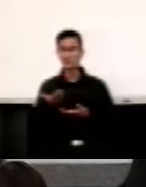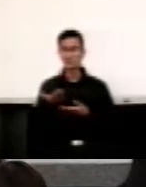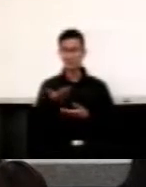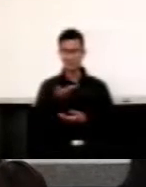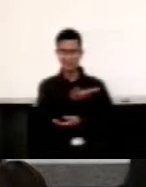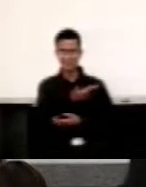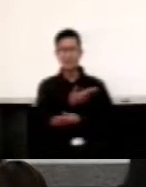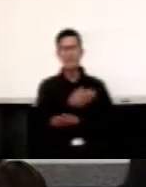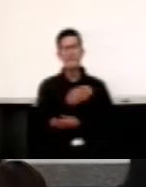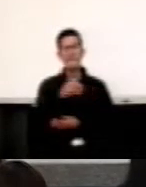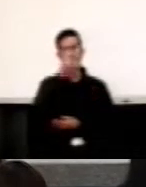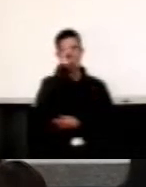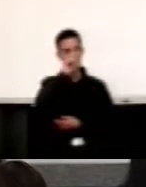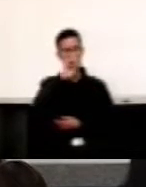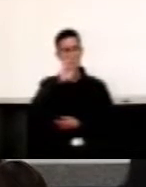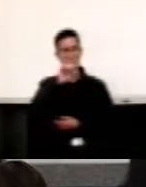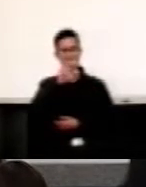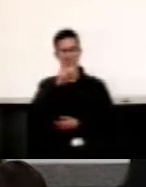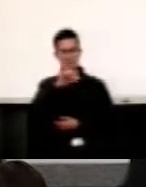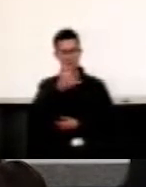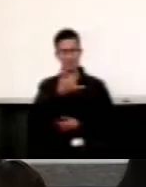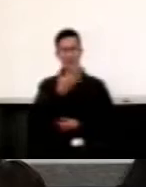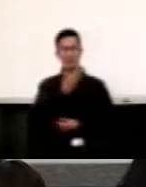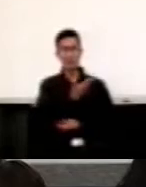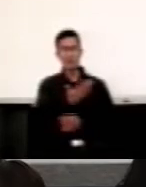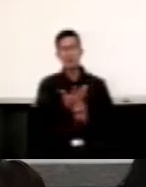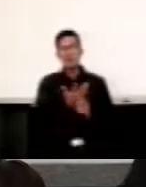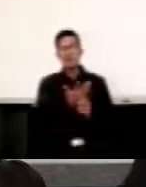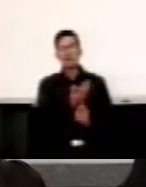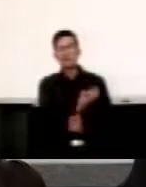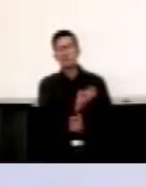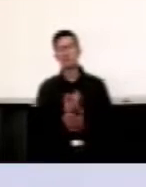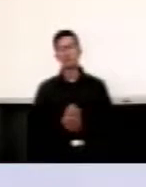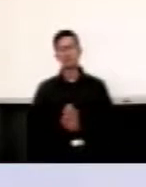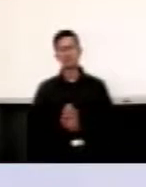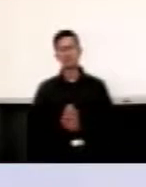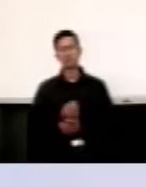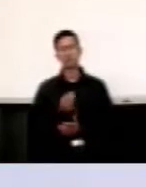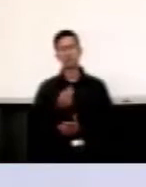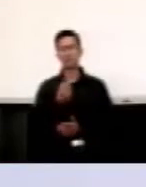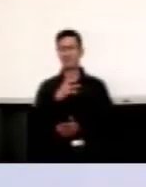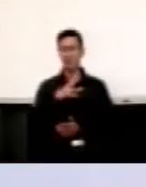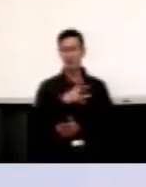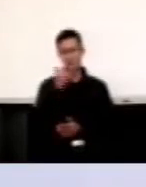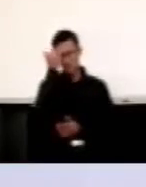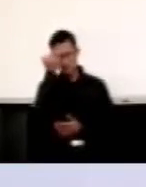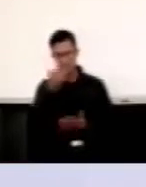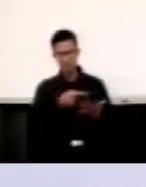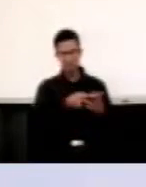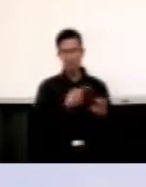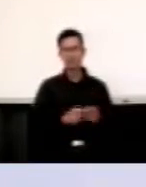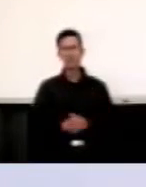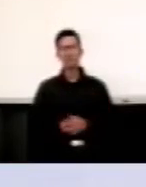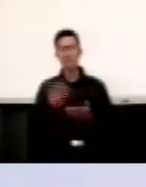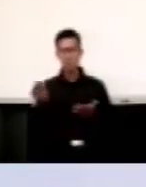consejera Beatriz es precisamente este aspecto, ¿no? O sea, hay hipótesis, hay datos, hay estadísticas,